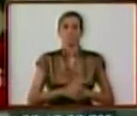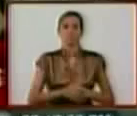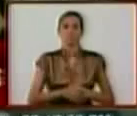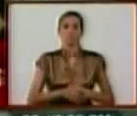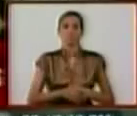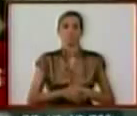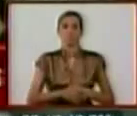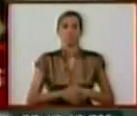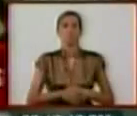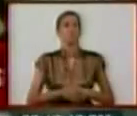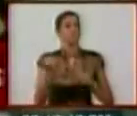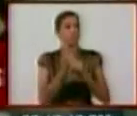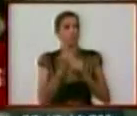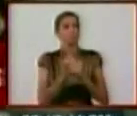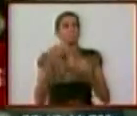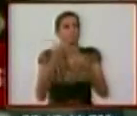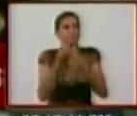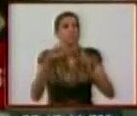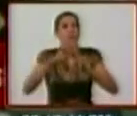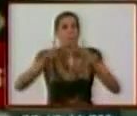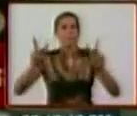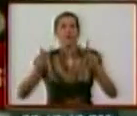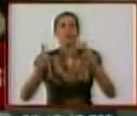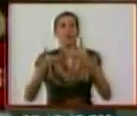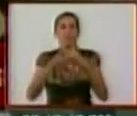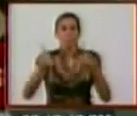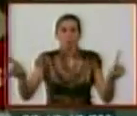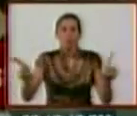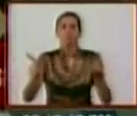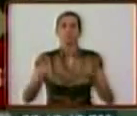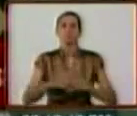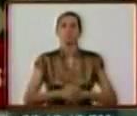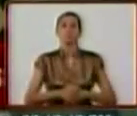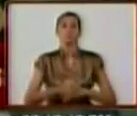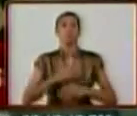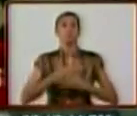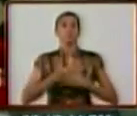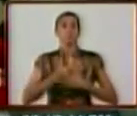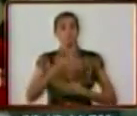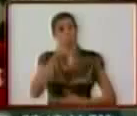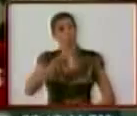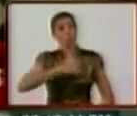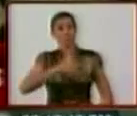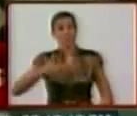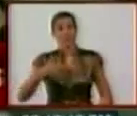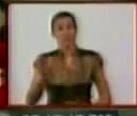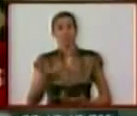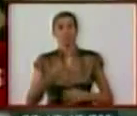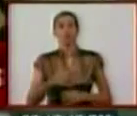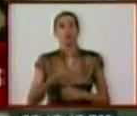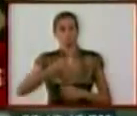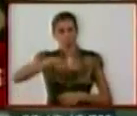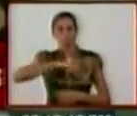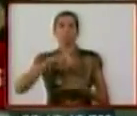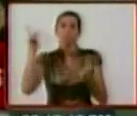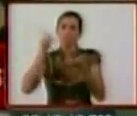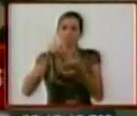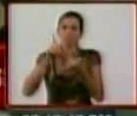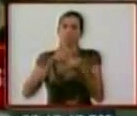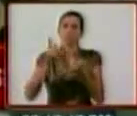trabaja por la paz, por la democracia, con esa voluntad de nuestro pueblo, vamos nosotros a participar en